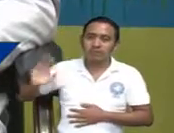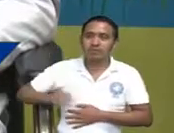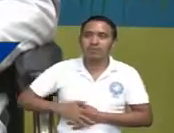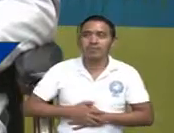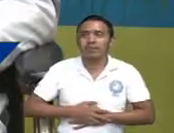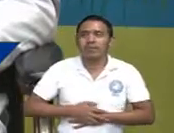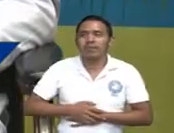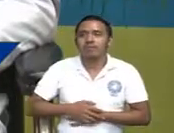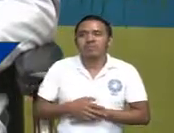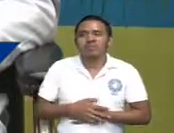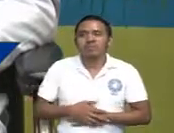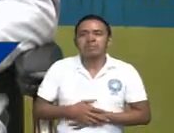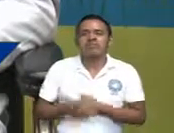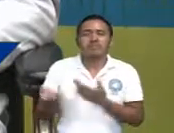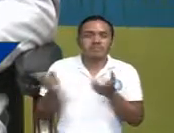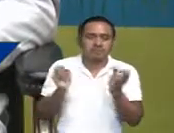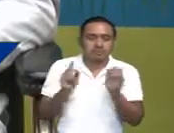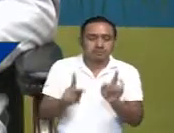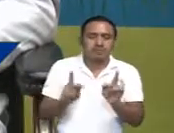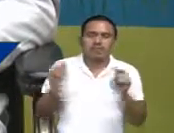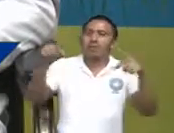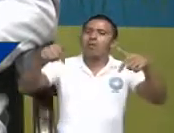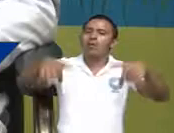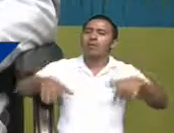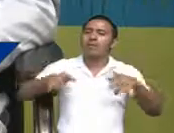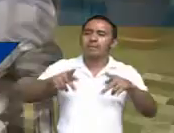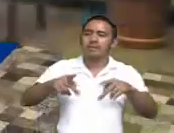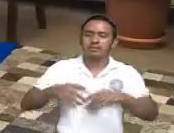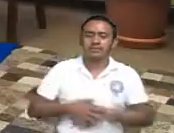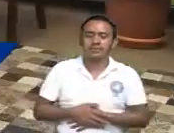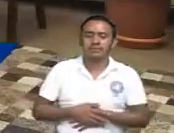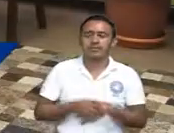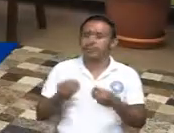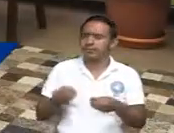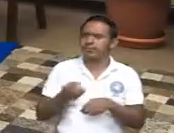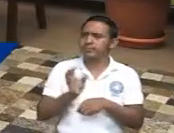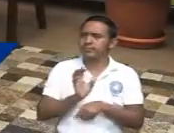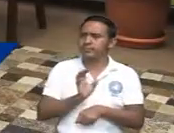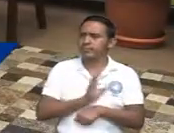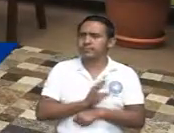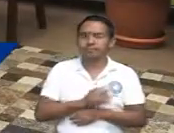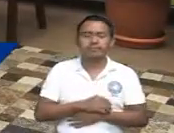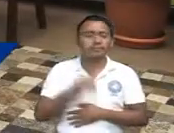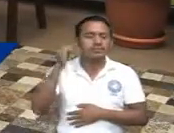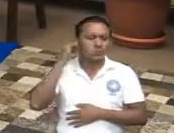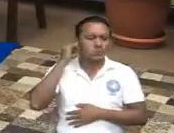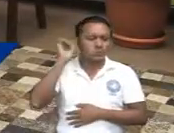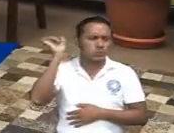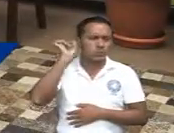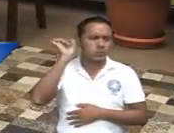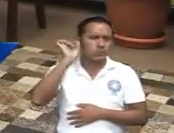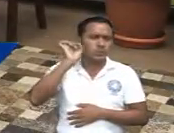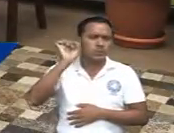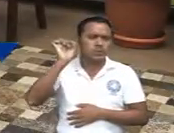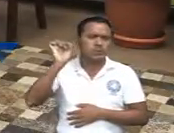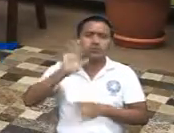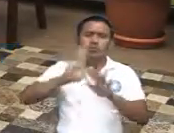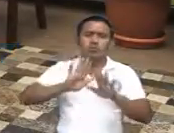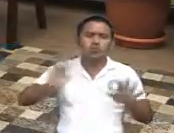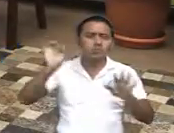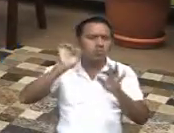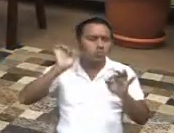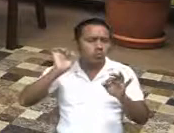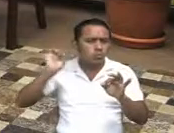ahora cuando una persona tiene por ejemplo y es muy característico escuchamos subidos uno es un vídeo muy